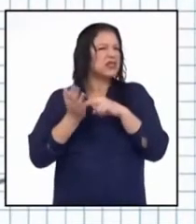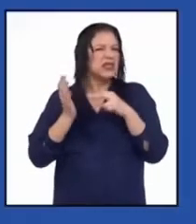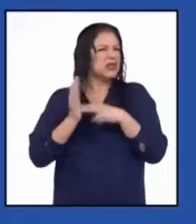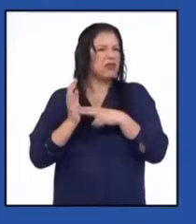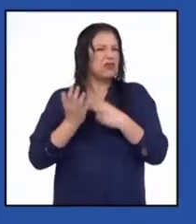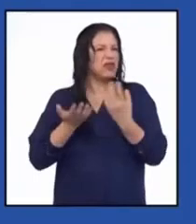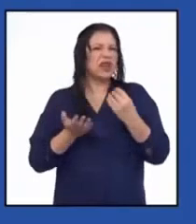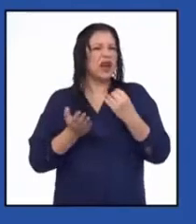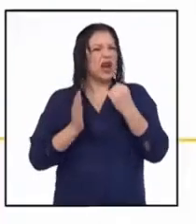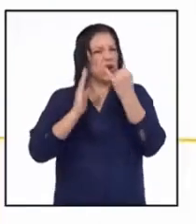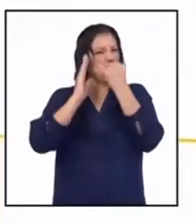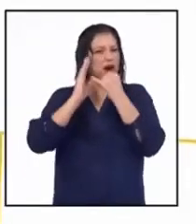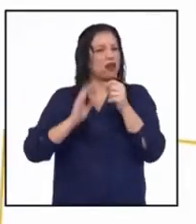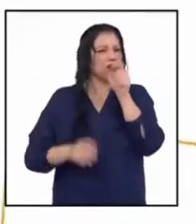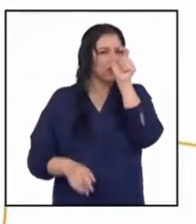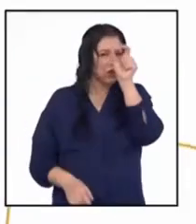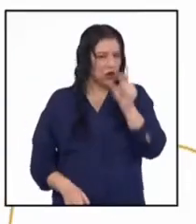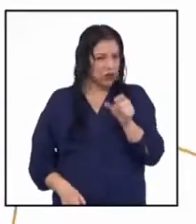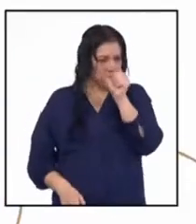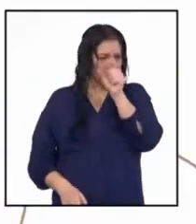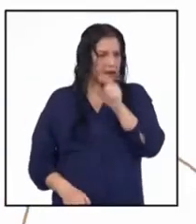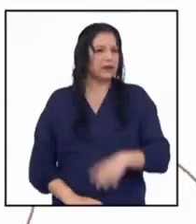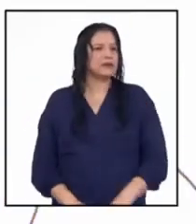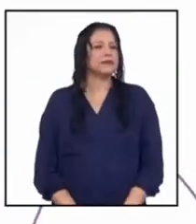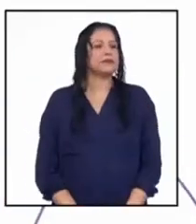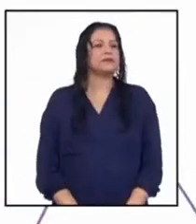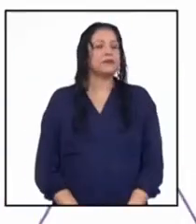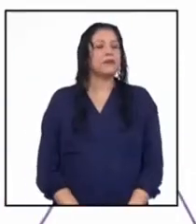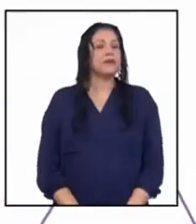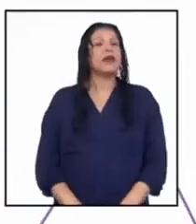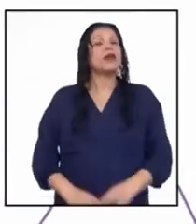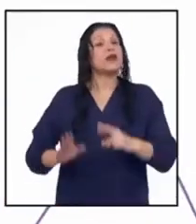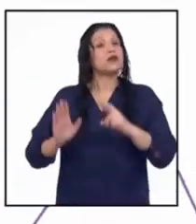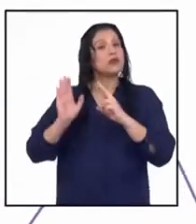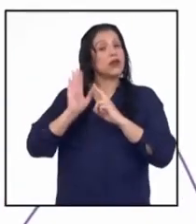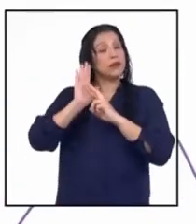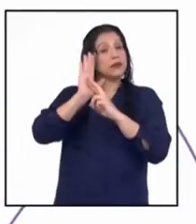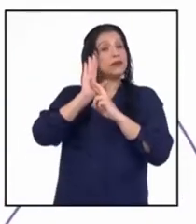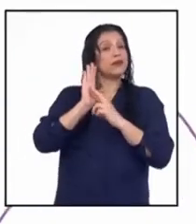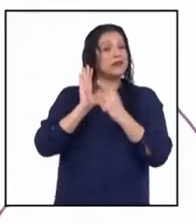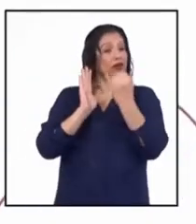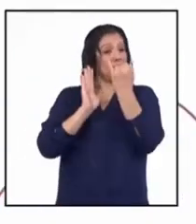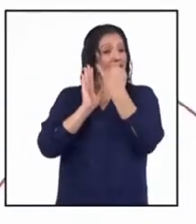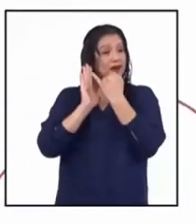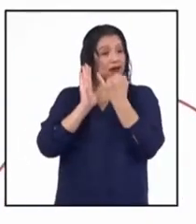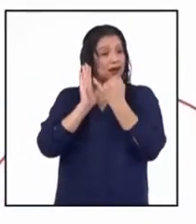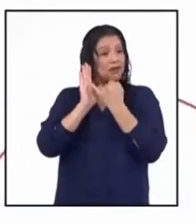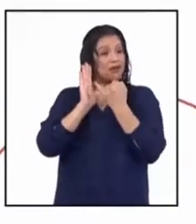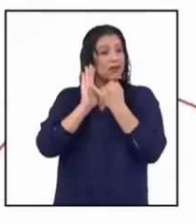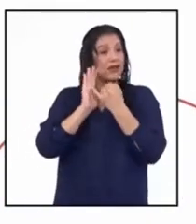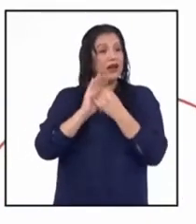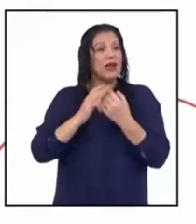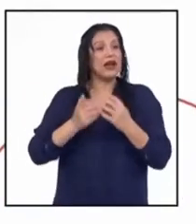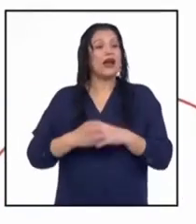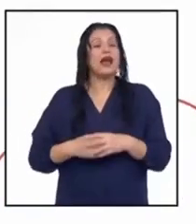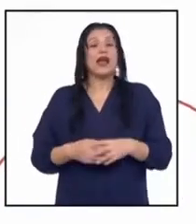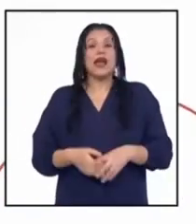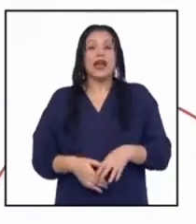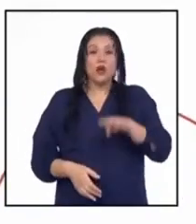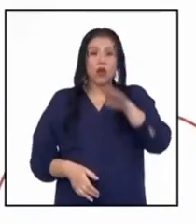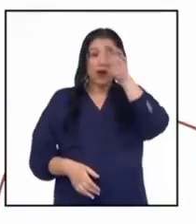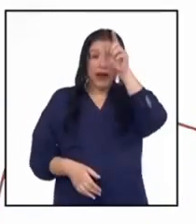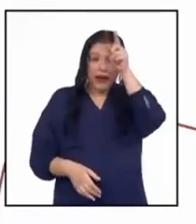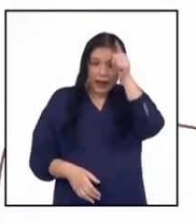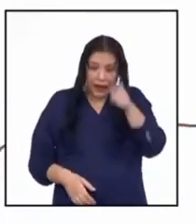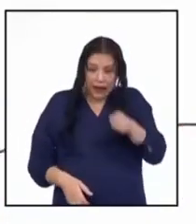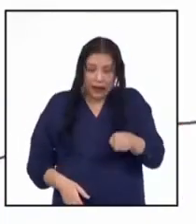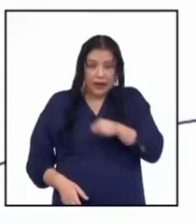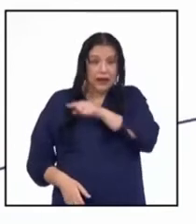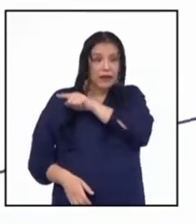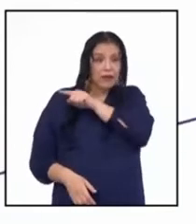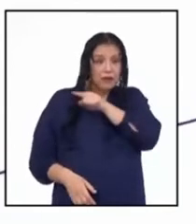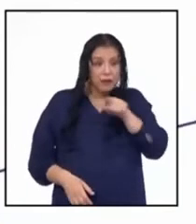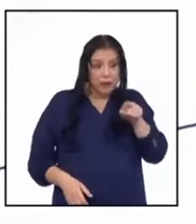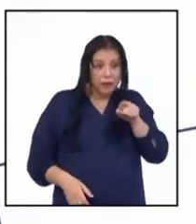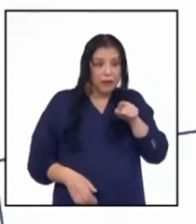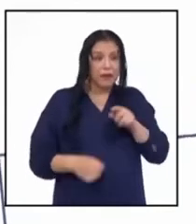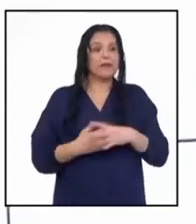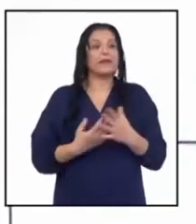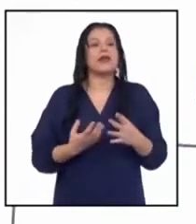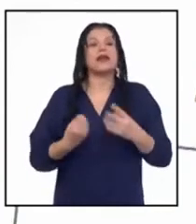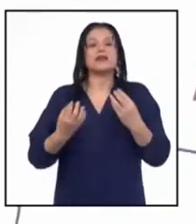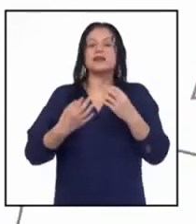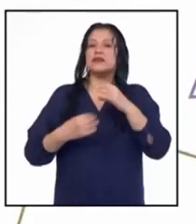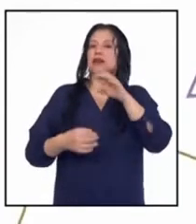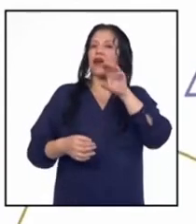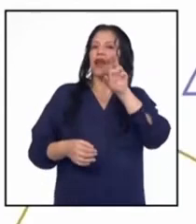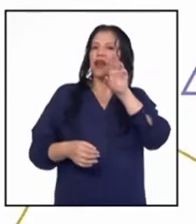gráfico de barras. Gráfico de barras es la representación gráfica en un eje cartesiano de las frecuencias de